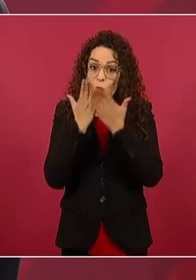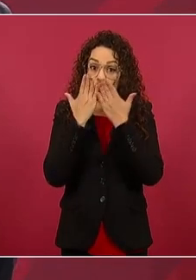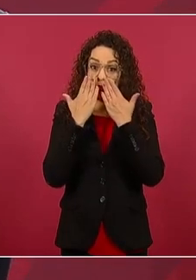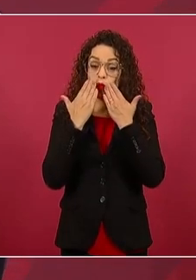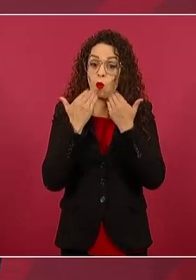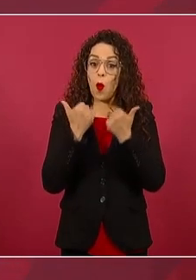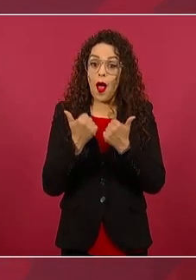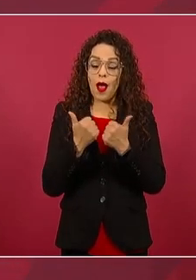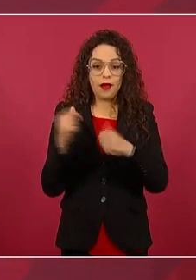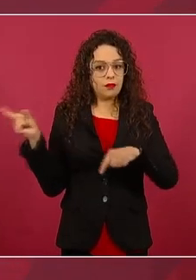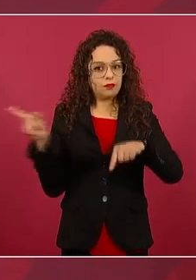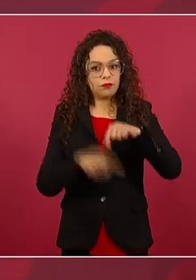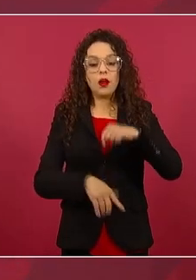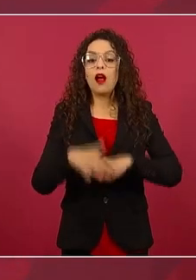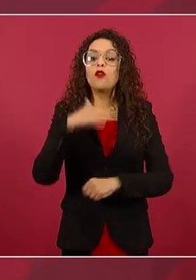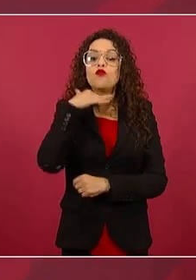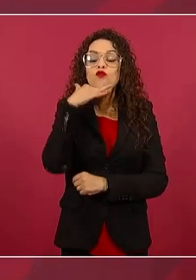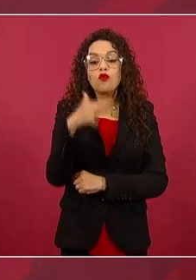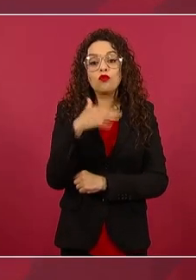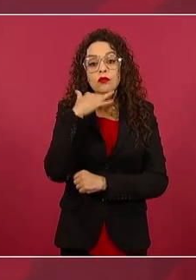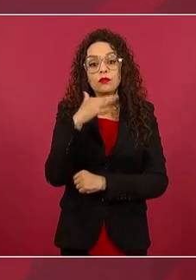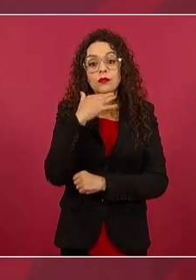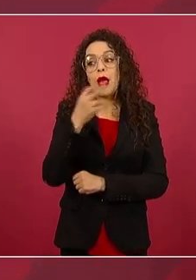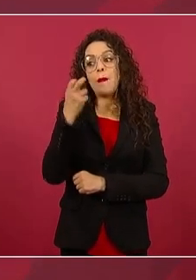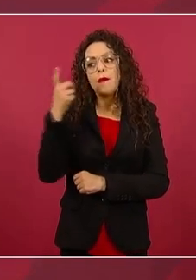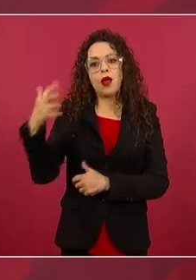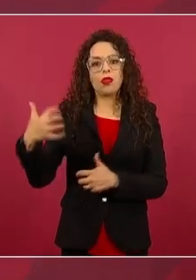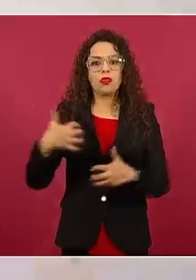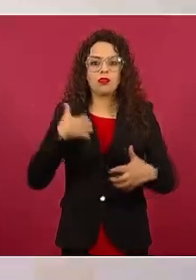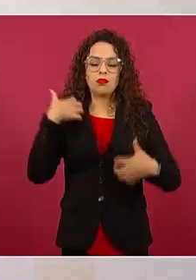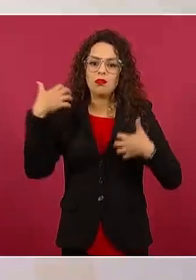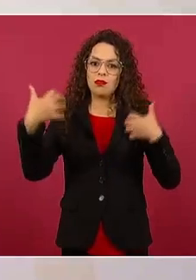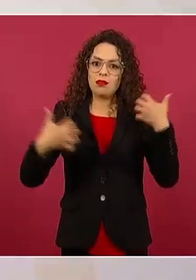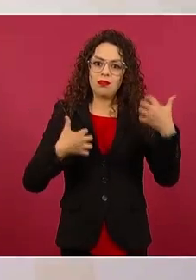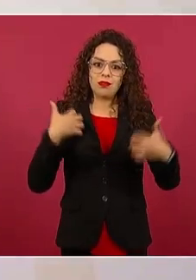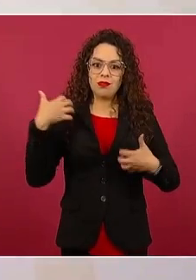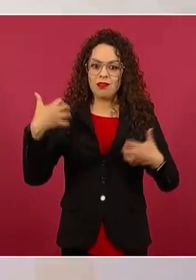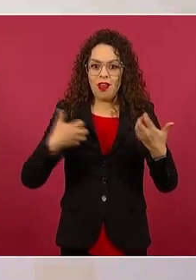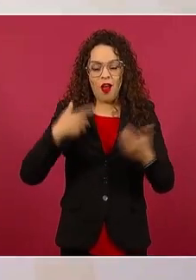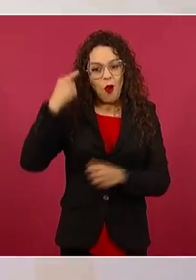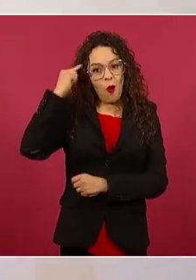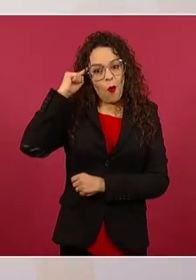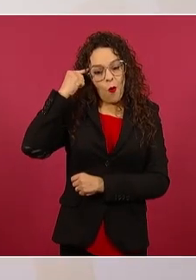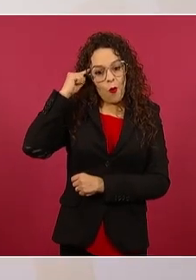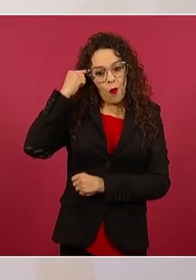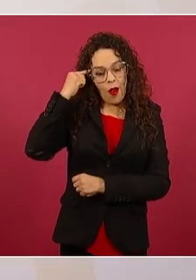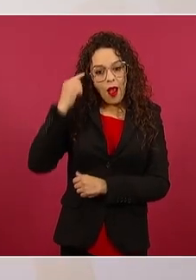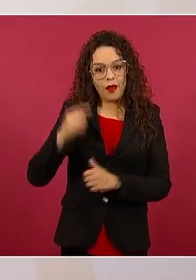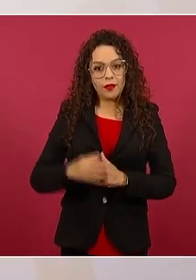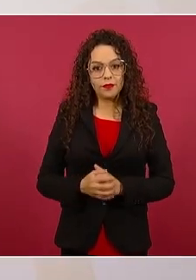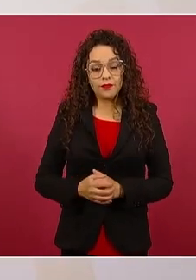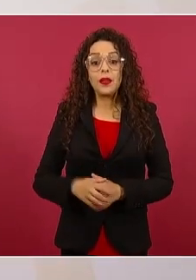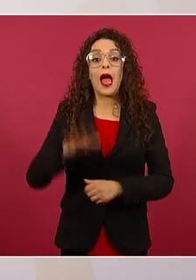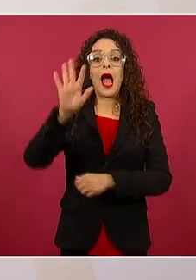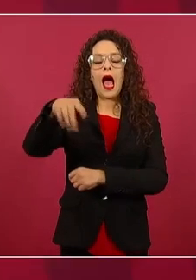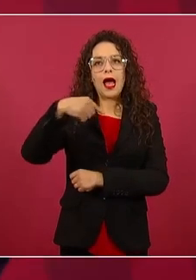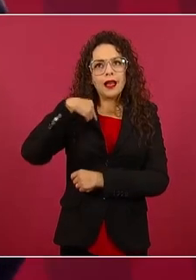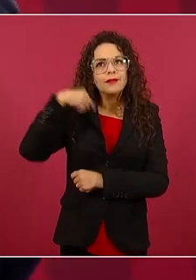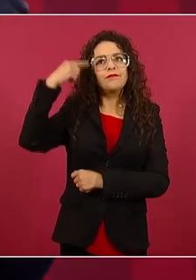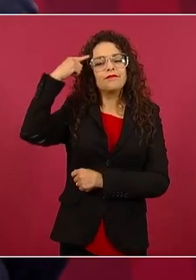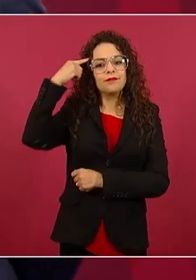y están muy molestos. Por cierto, quedé en que les iba yo a mostrar lo